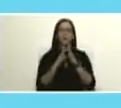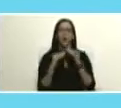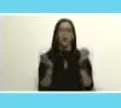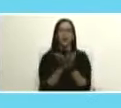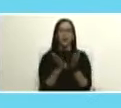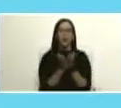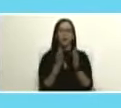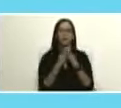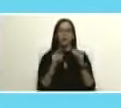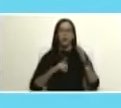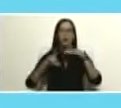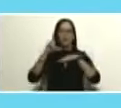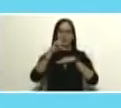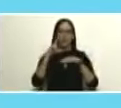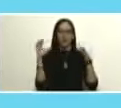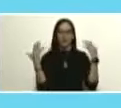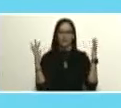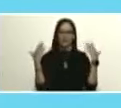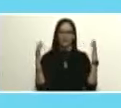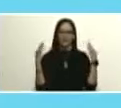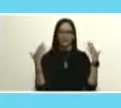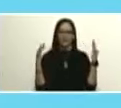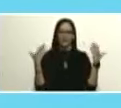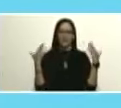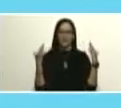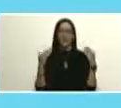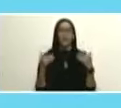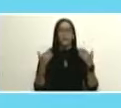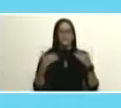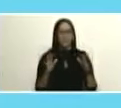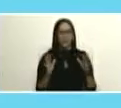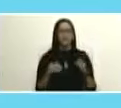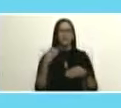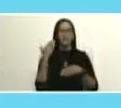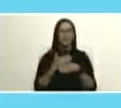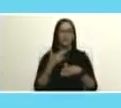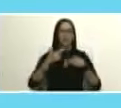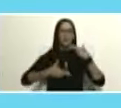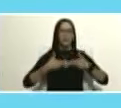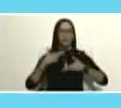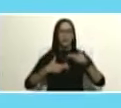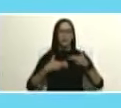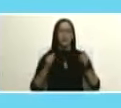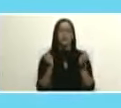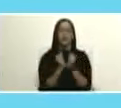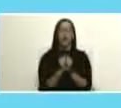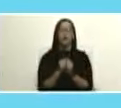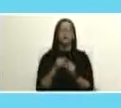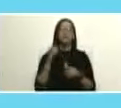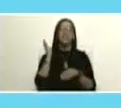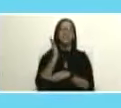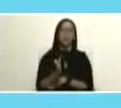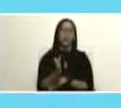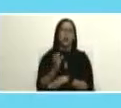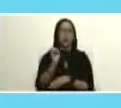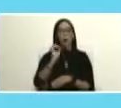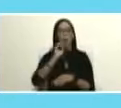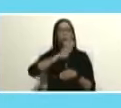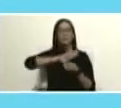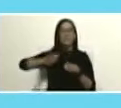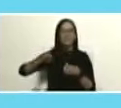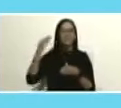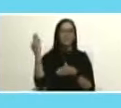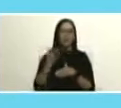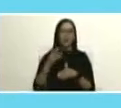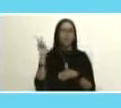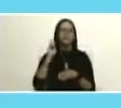los liceos, pese a las sanciones criminales, con sanciones o sin sanciones,